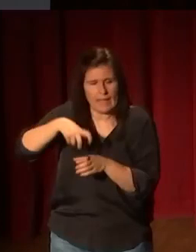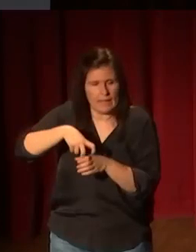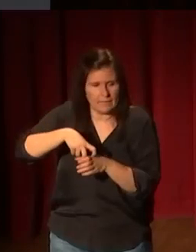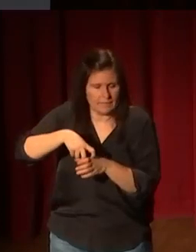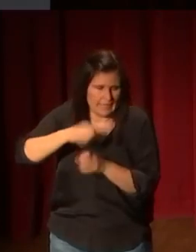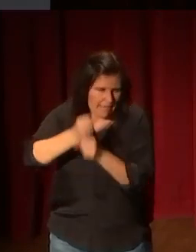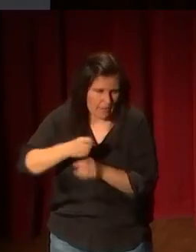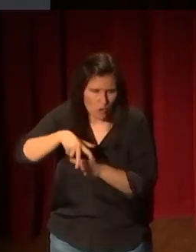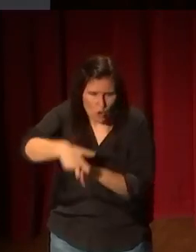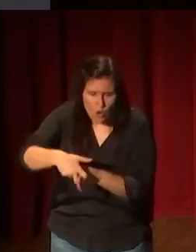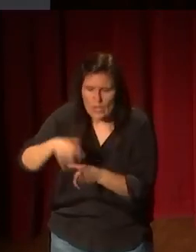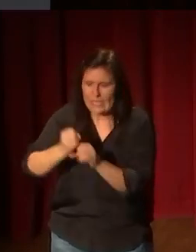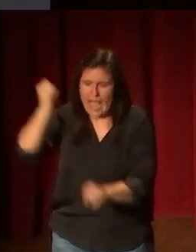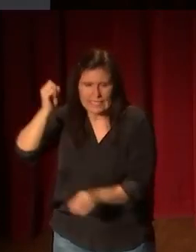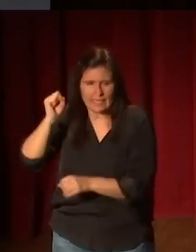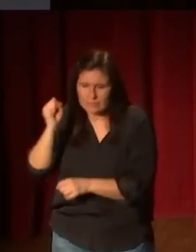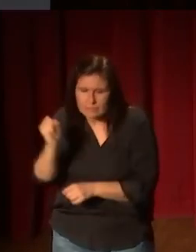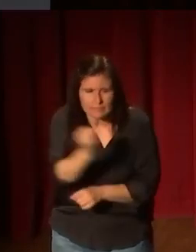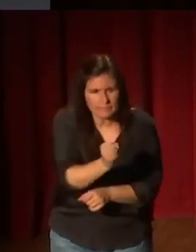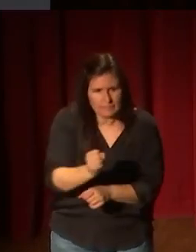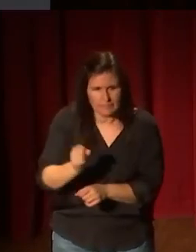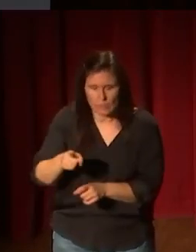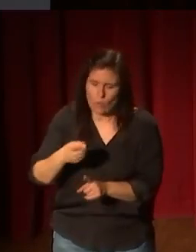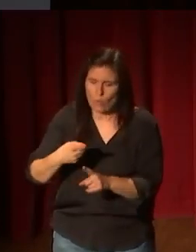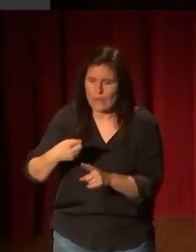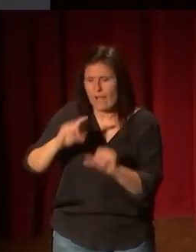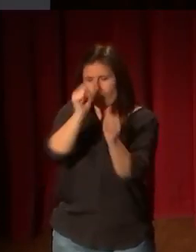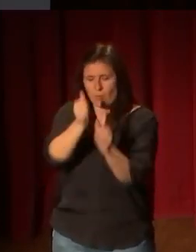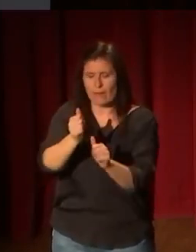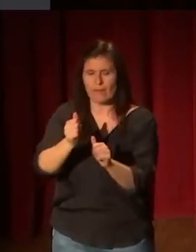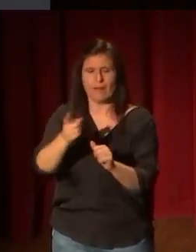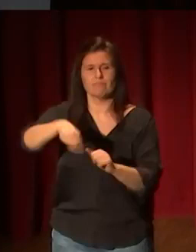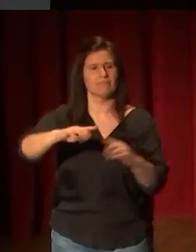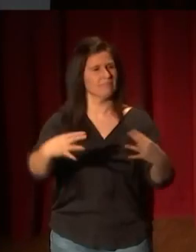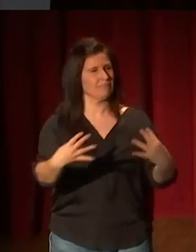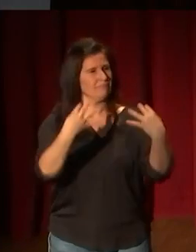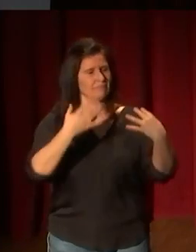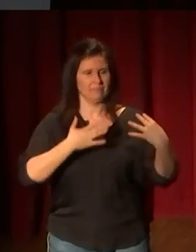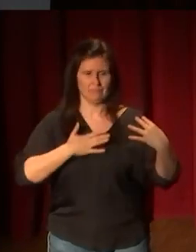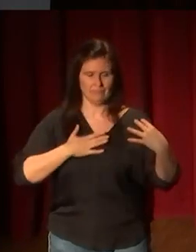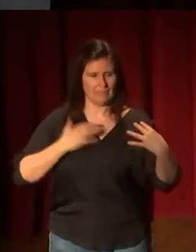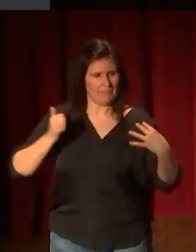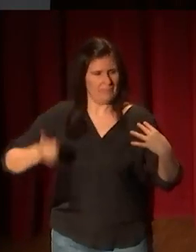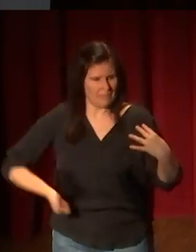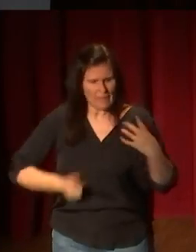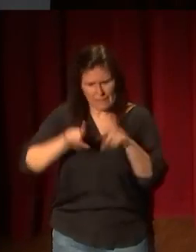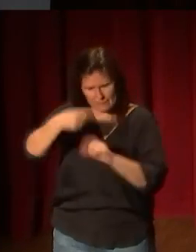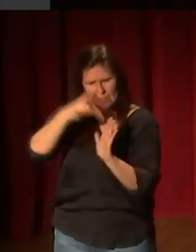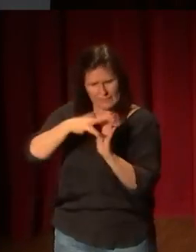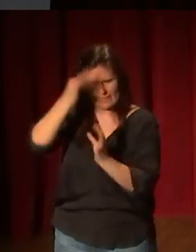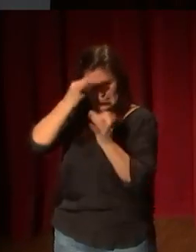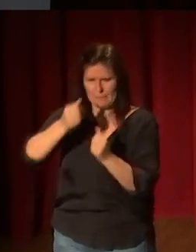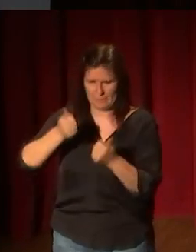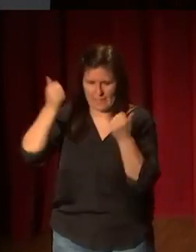como una forma de mostrar su esplendor y lo vamos a ver más adelante